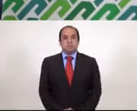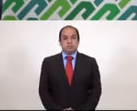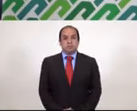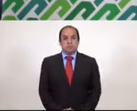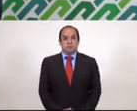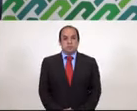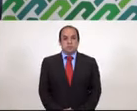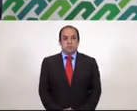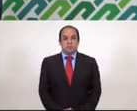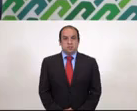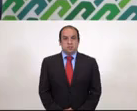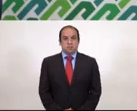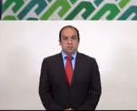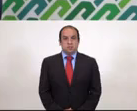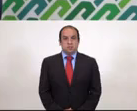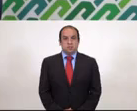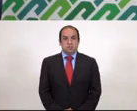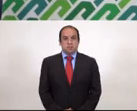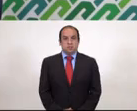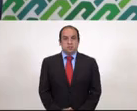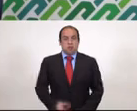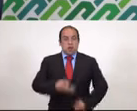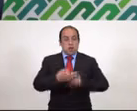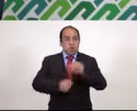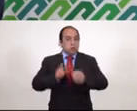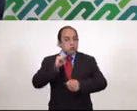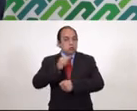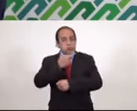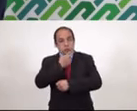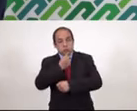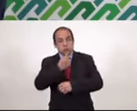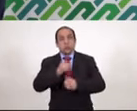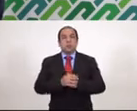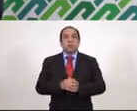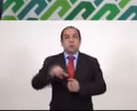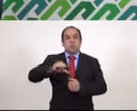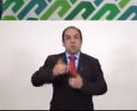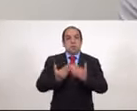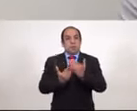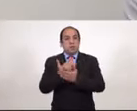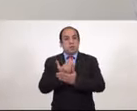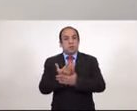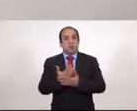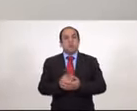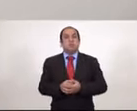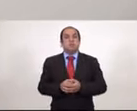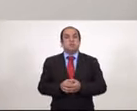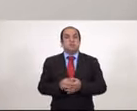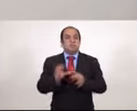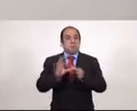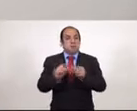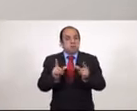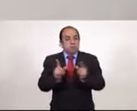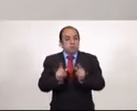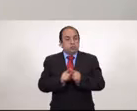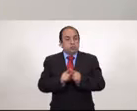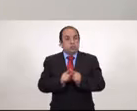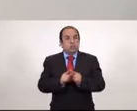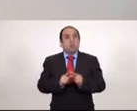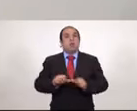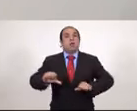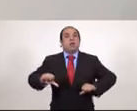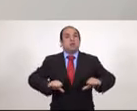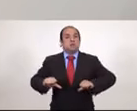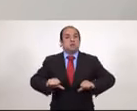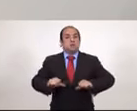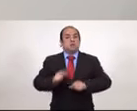a todas y todos. En esta mañana haremos un resumen de las actividades